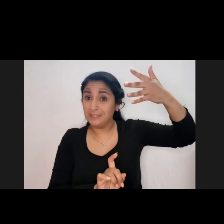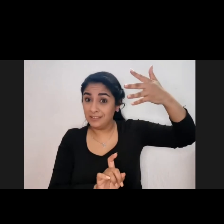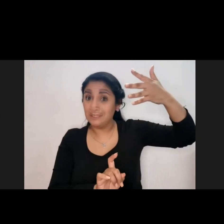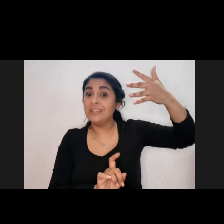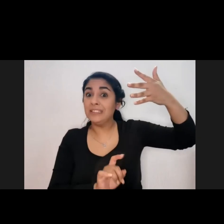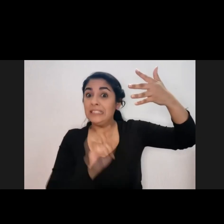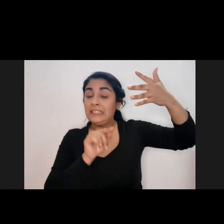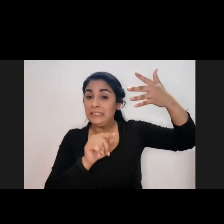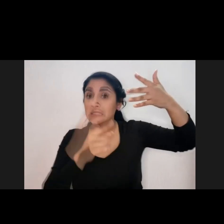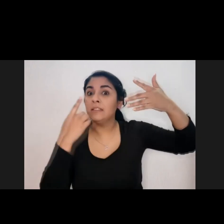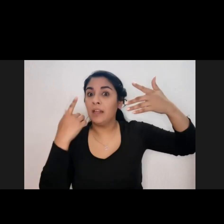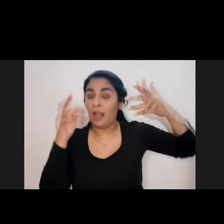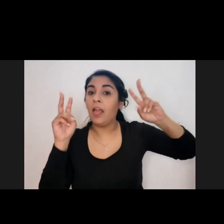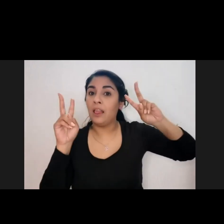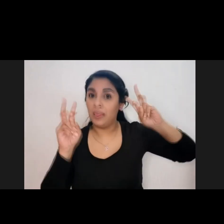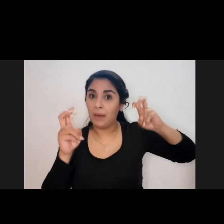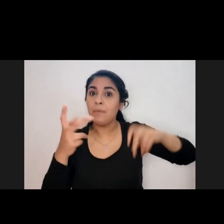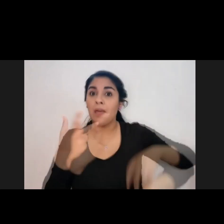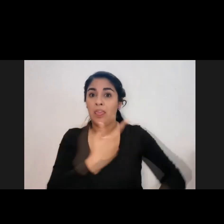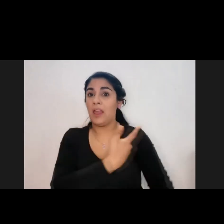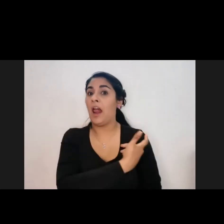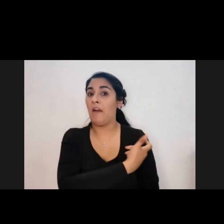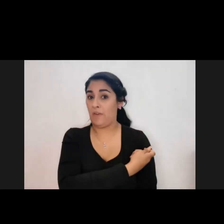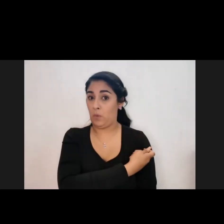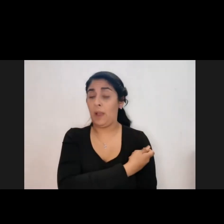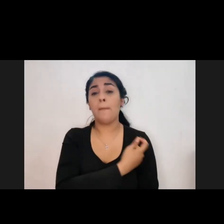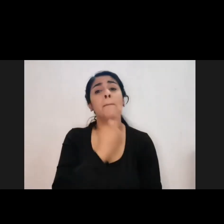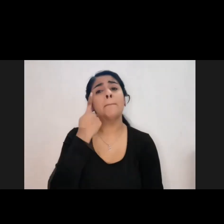principalmente con el tema de las vacunas, pero tal vez quisiera,